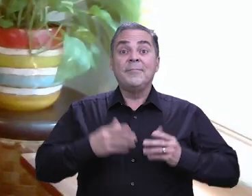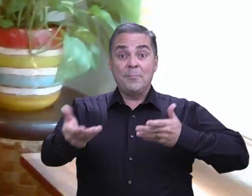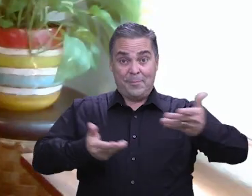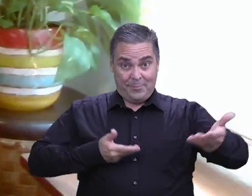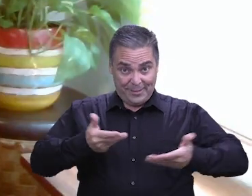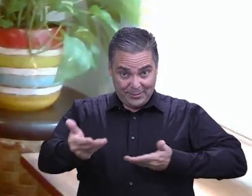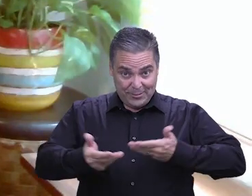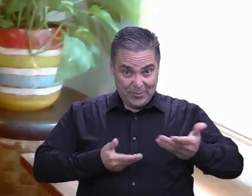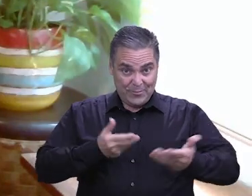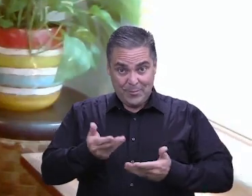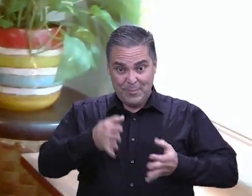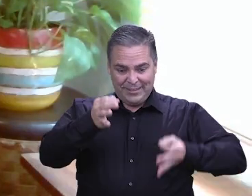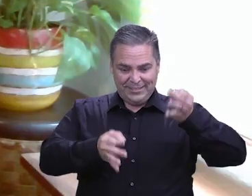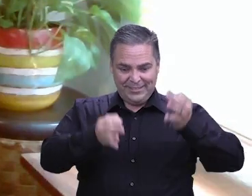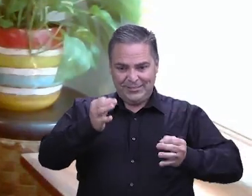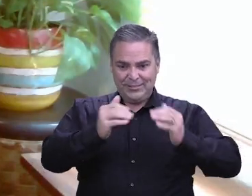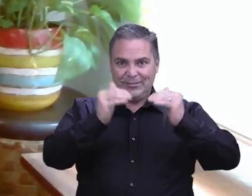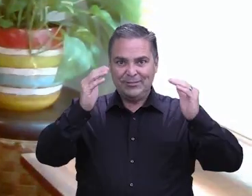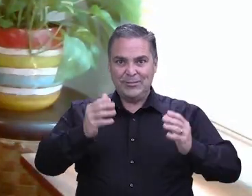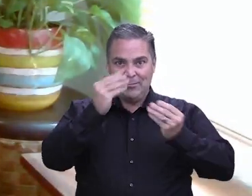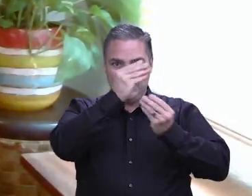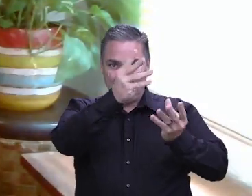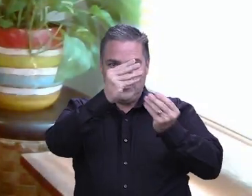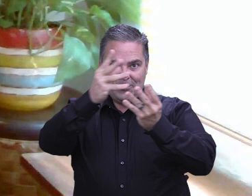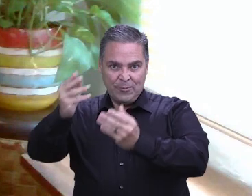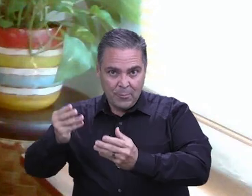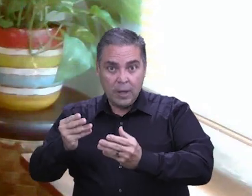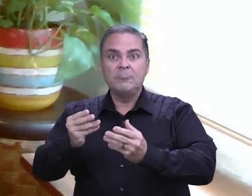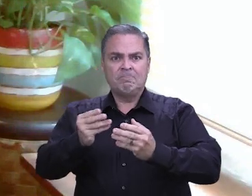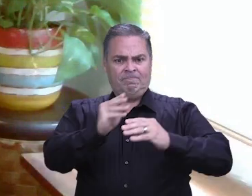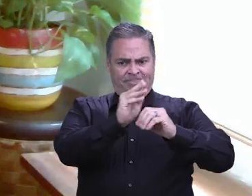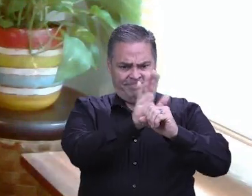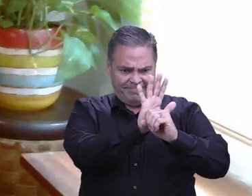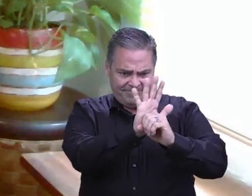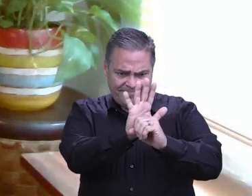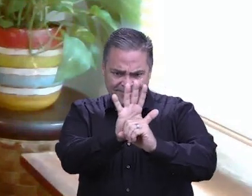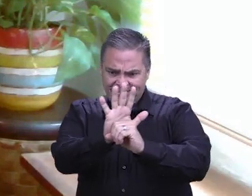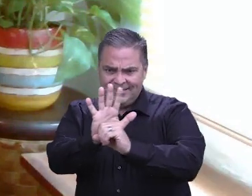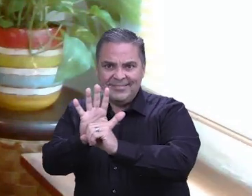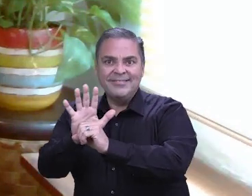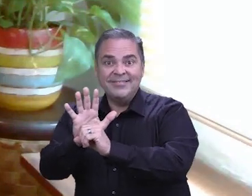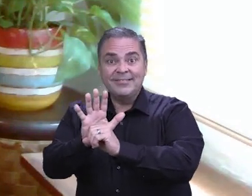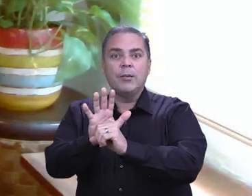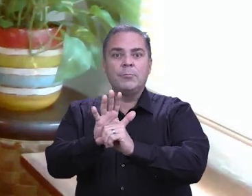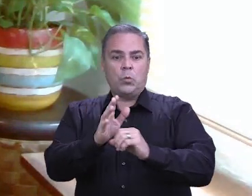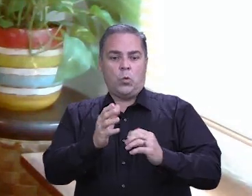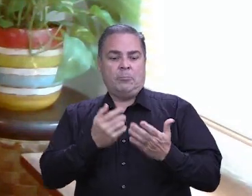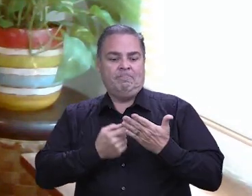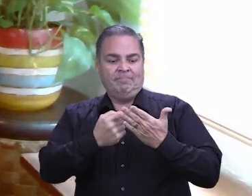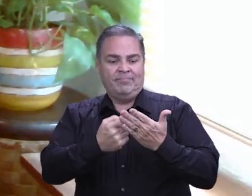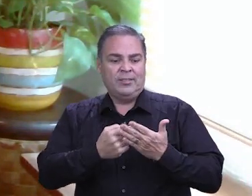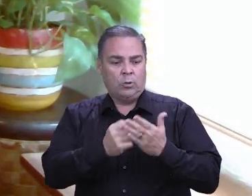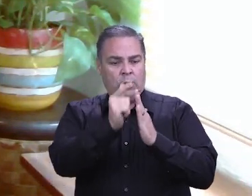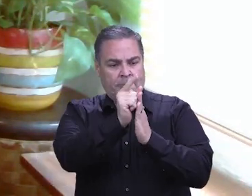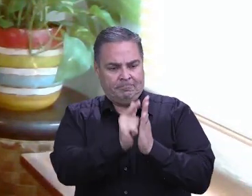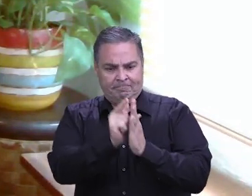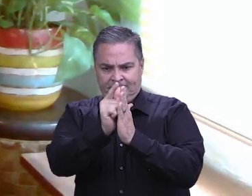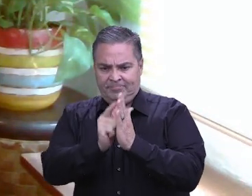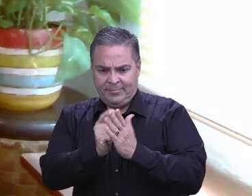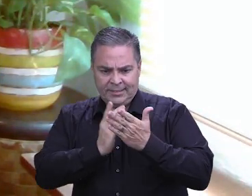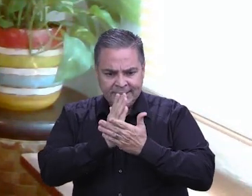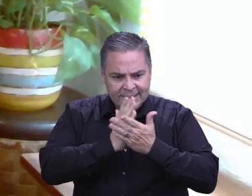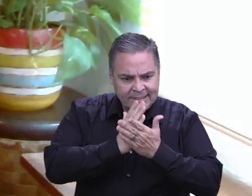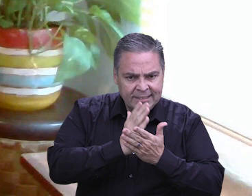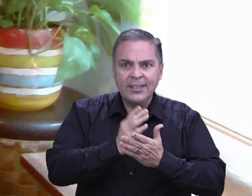Bienvenidos y bienvenidas a Tribunales Informa, una serie de cápsulas en formato de video podcast en donde hablamos de temas relacionados al derecho que a ti te